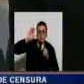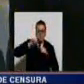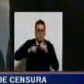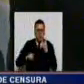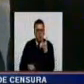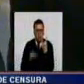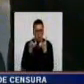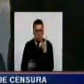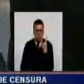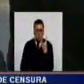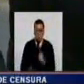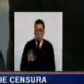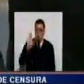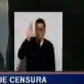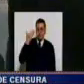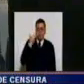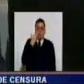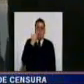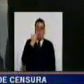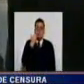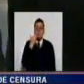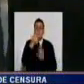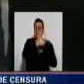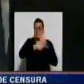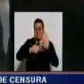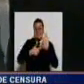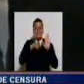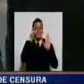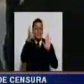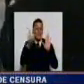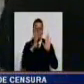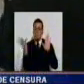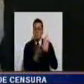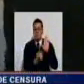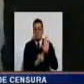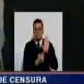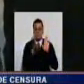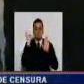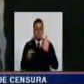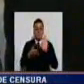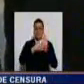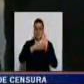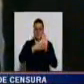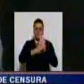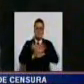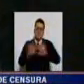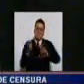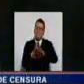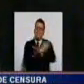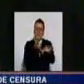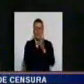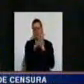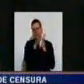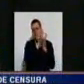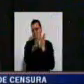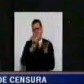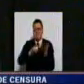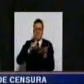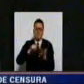Hecho cuatro. Esa subasta de uno es inconstitucional. Esto está demostrado hasta la saciedad.